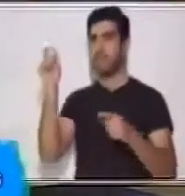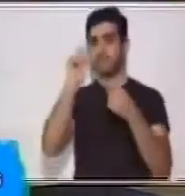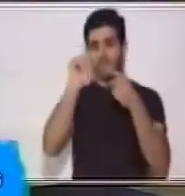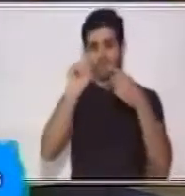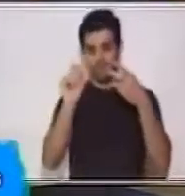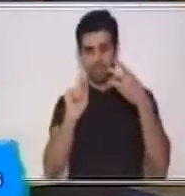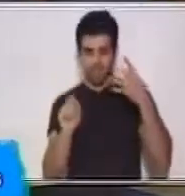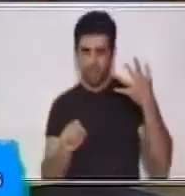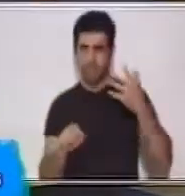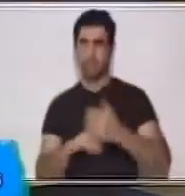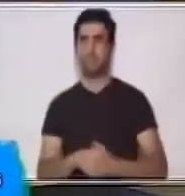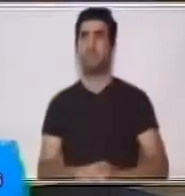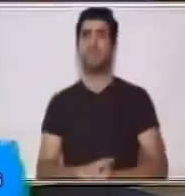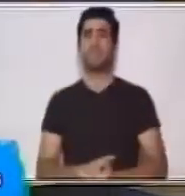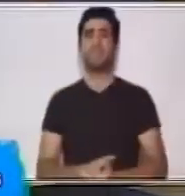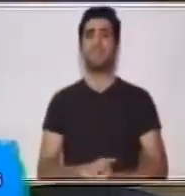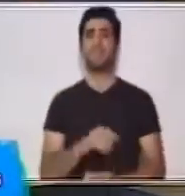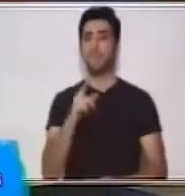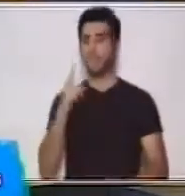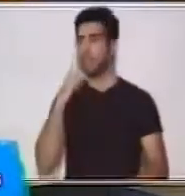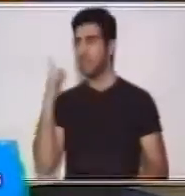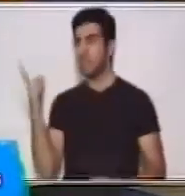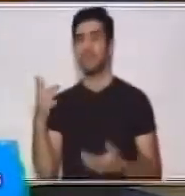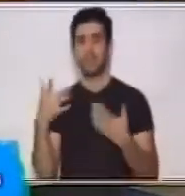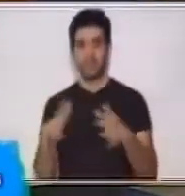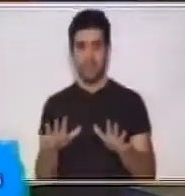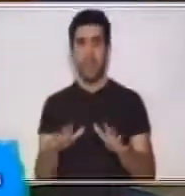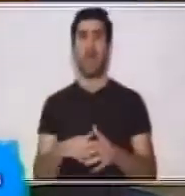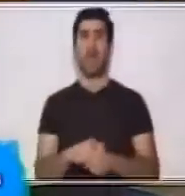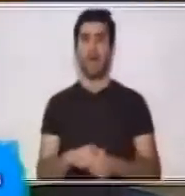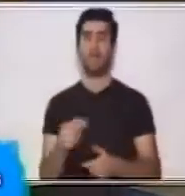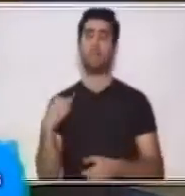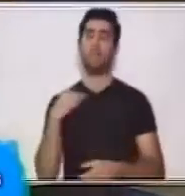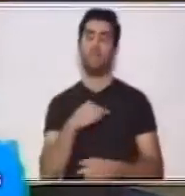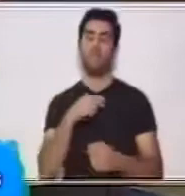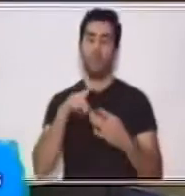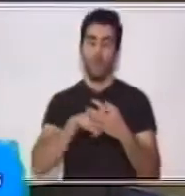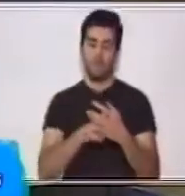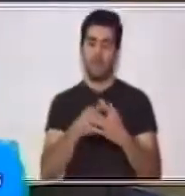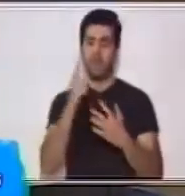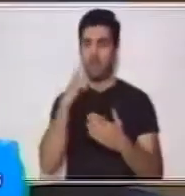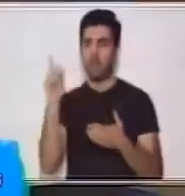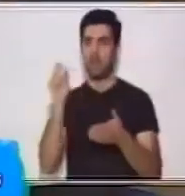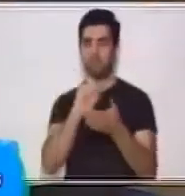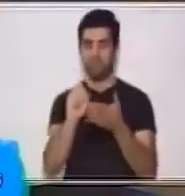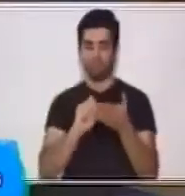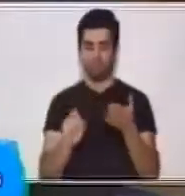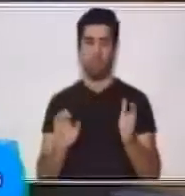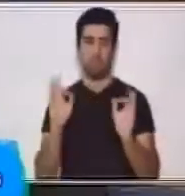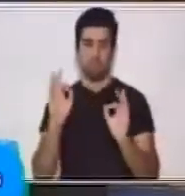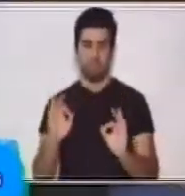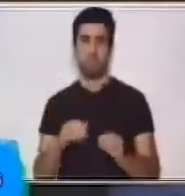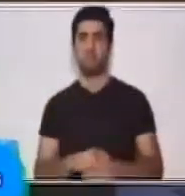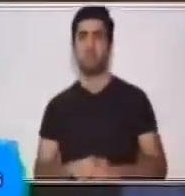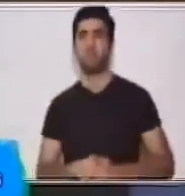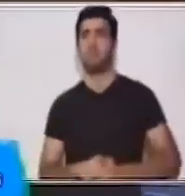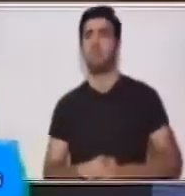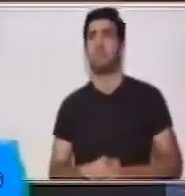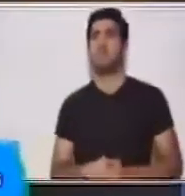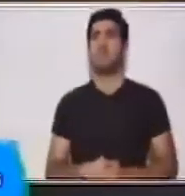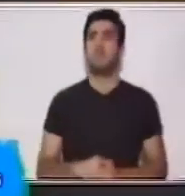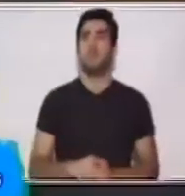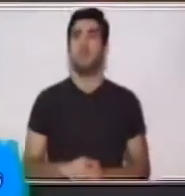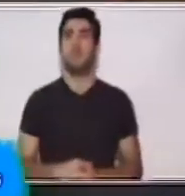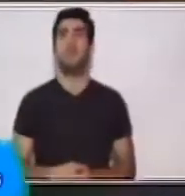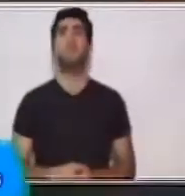Entonces, una vez observado esto, nosotros ya podemos empezar a aplicarlas. Entonces, muy bien, entonces